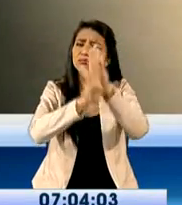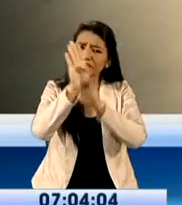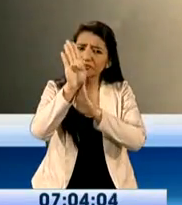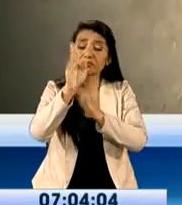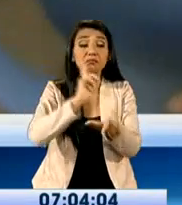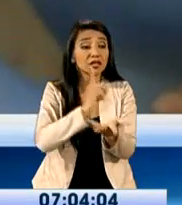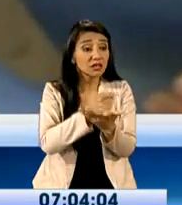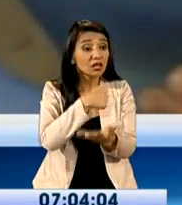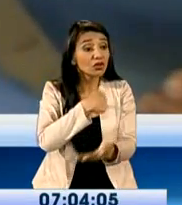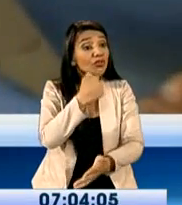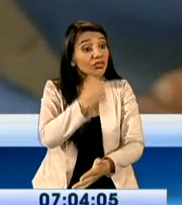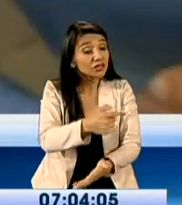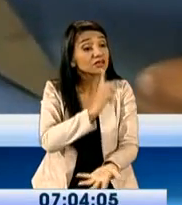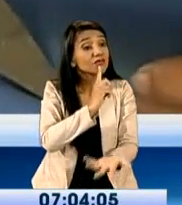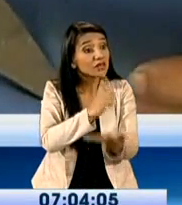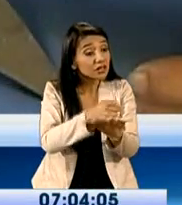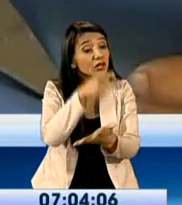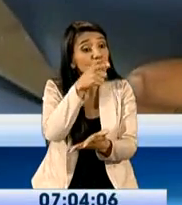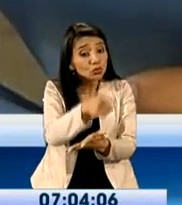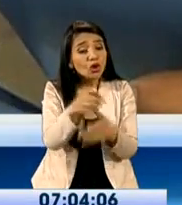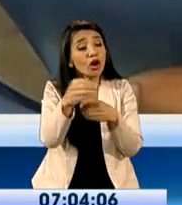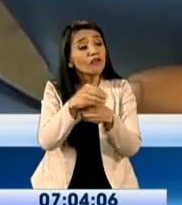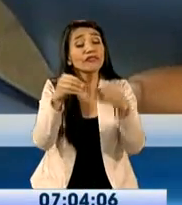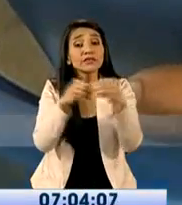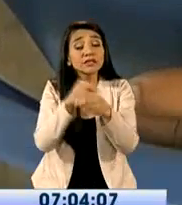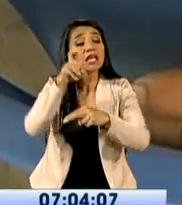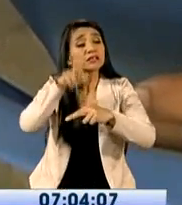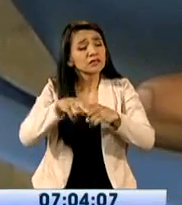verdad? Verte en una oficina sentado ahí, que seas